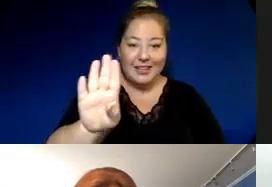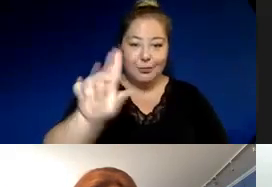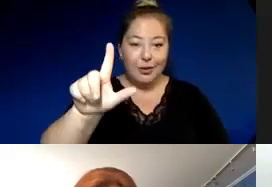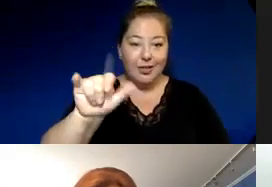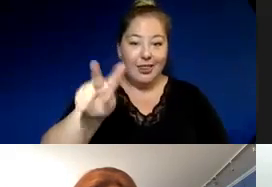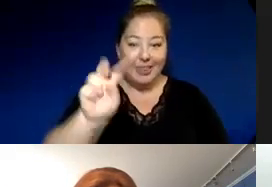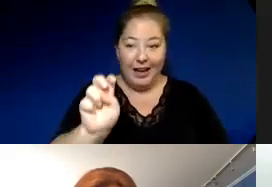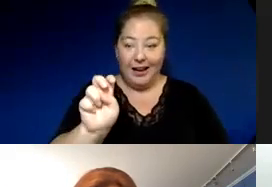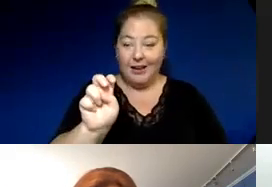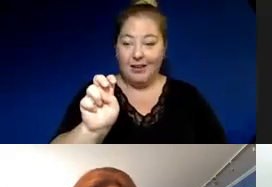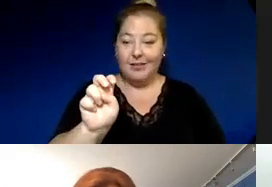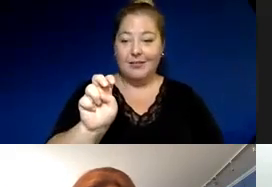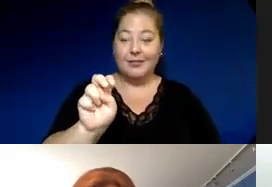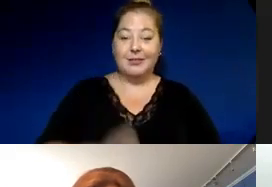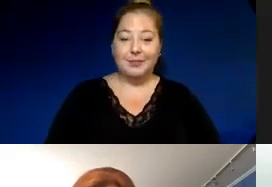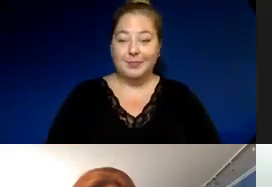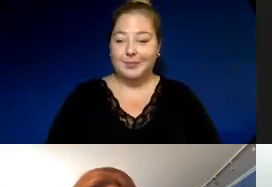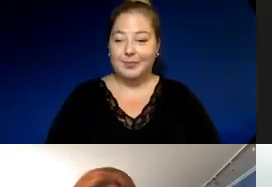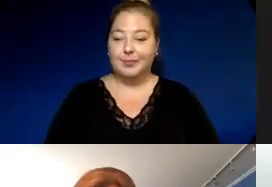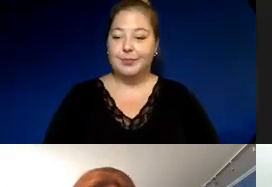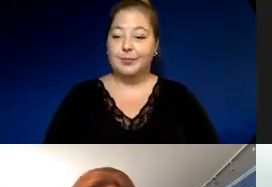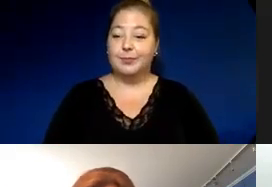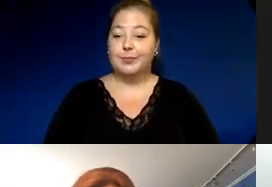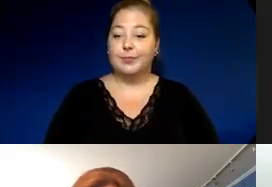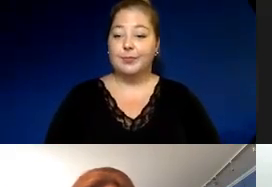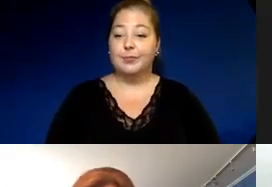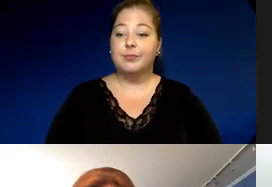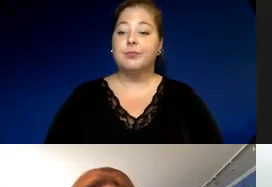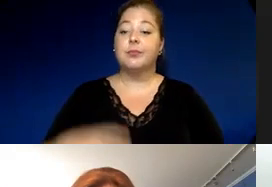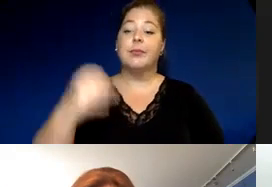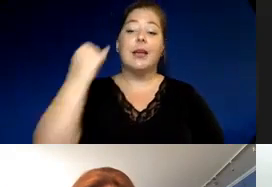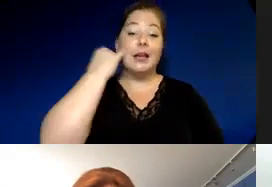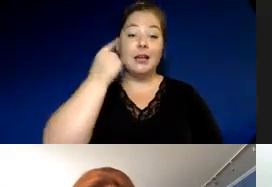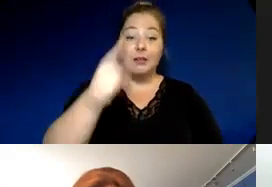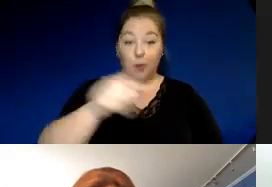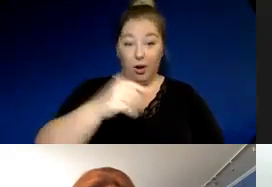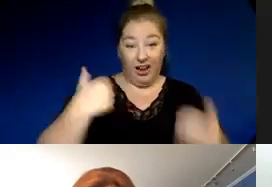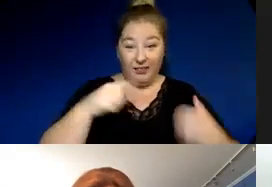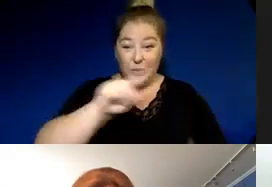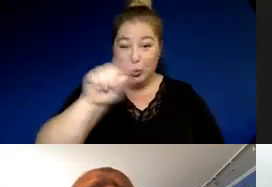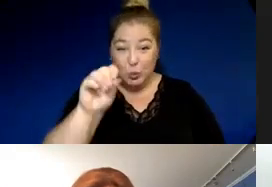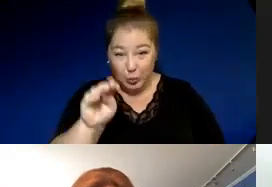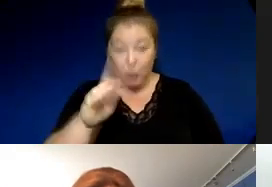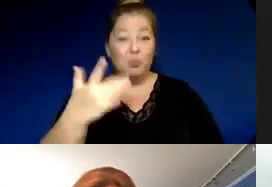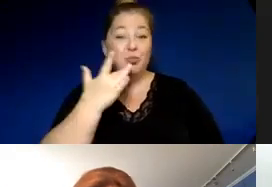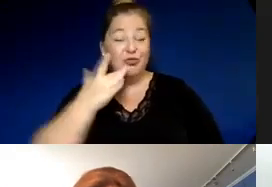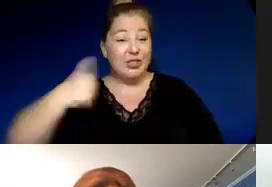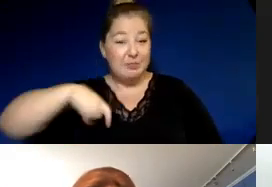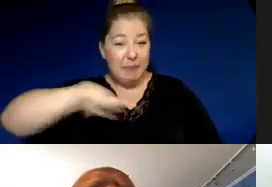en Zoom. Pueden hacerlo también o escuchar en español, ya que también está siendo